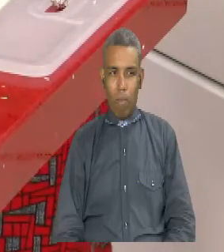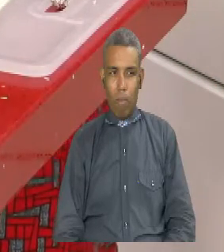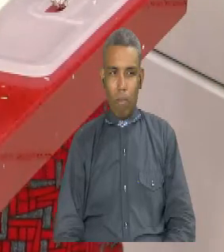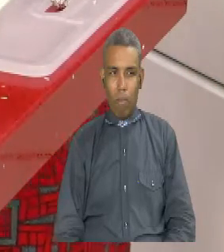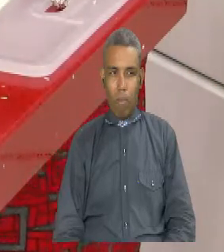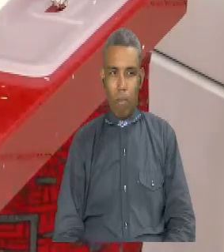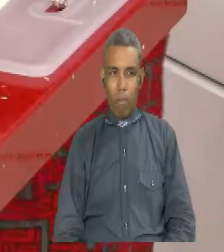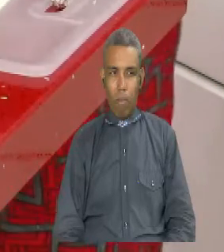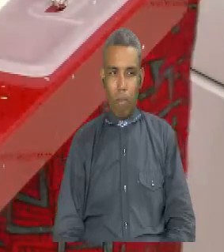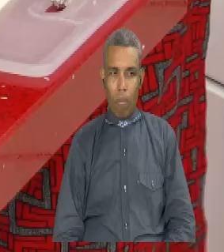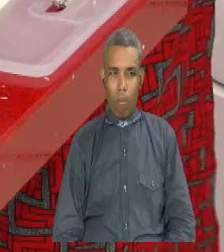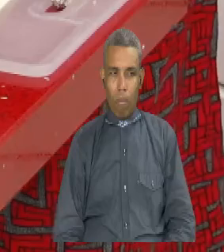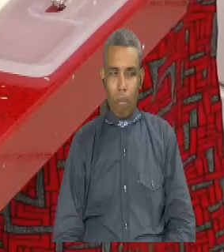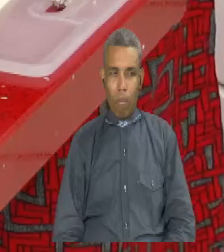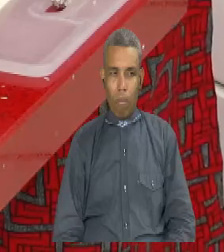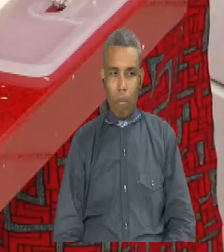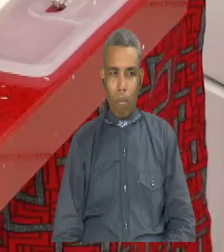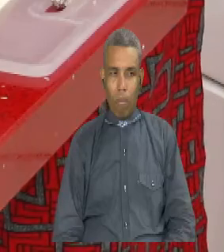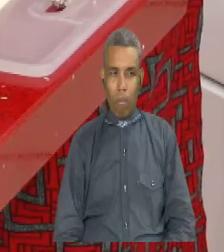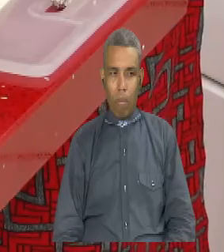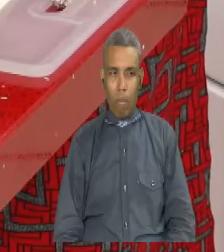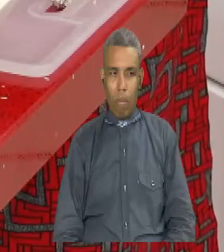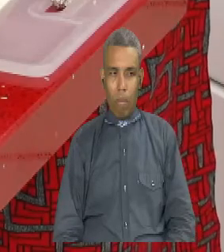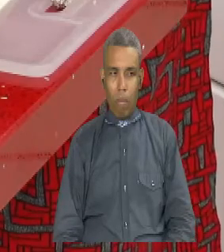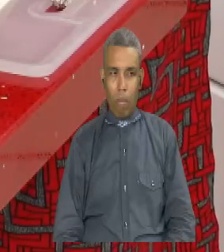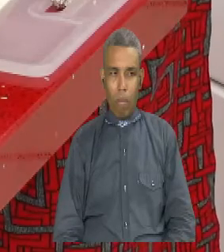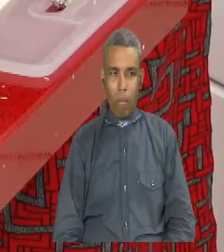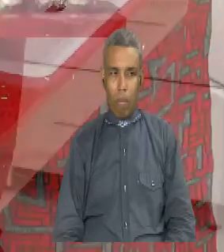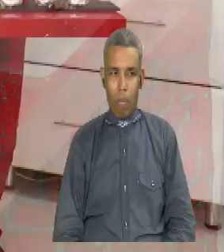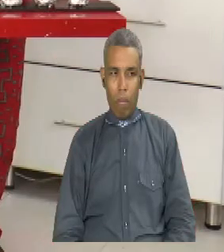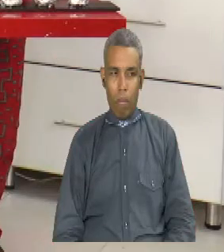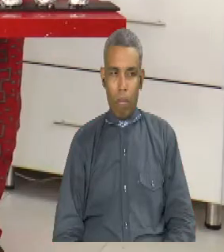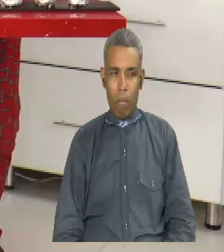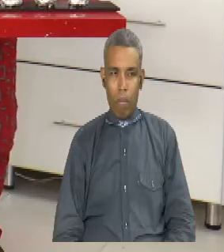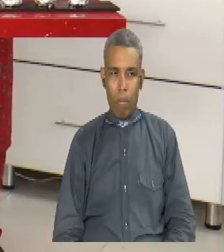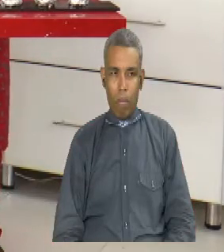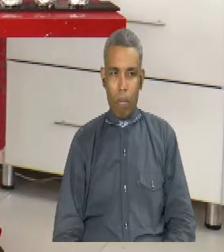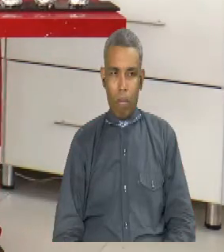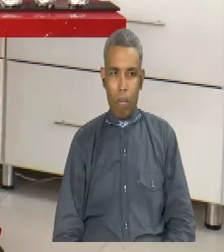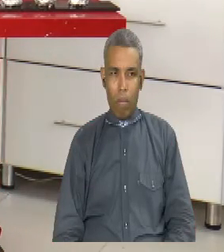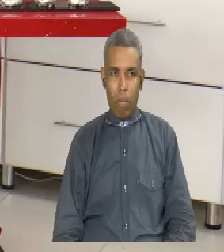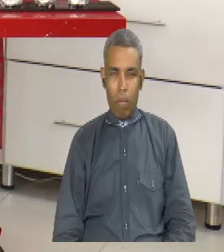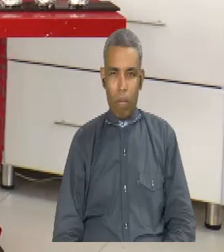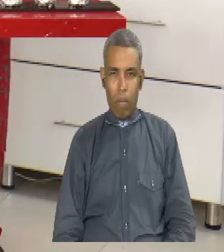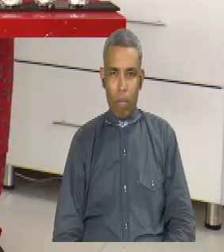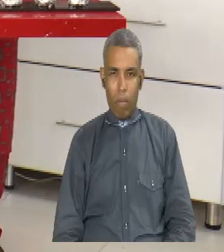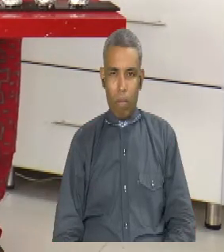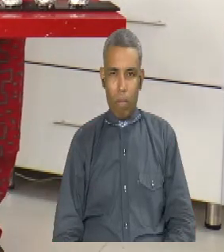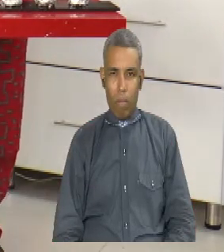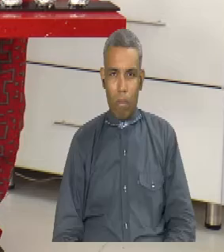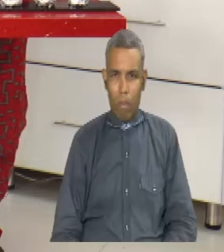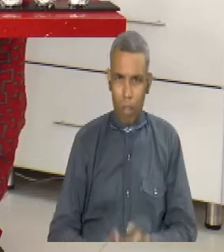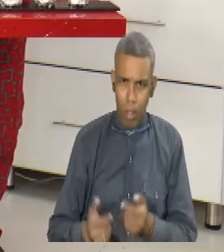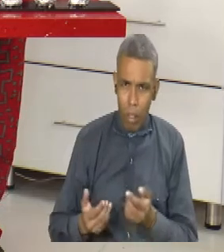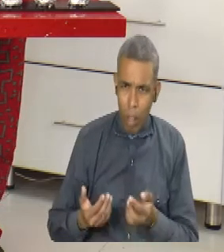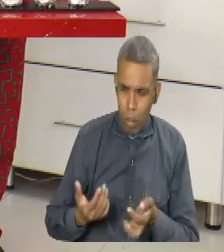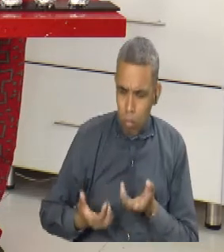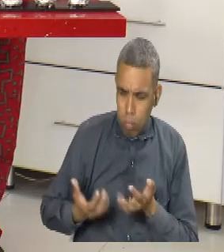estas cuatro ya estaban hirviendo unos 10-5 minuticos. Esto es muy rico y muy fácil.